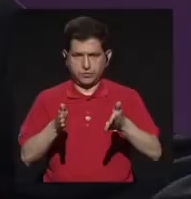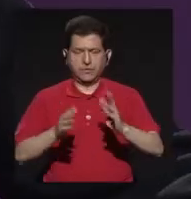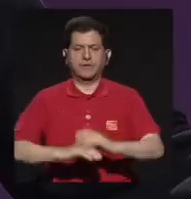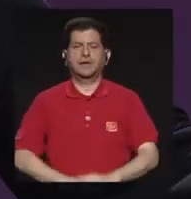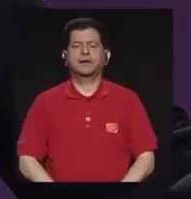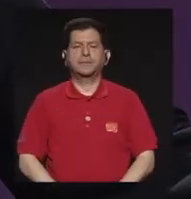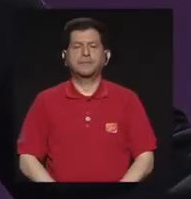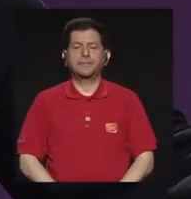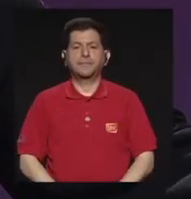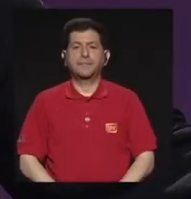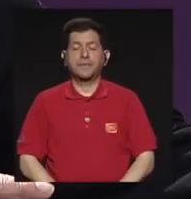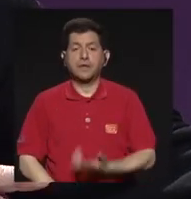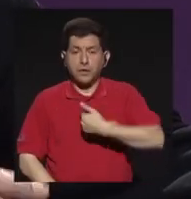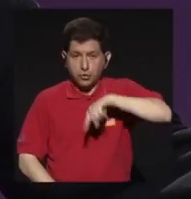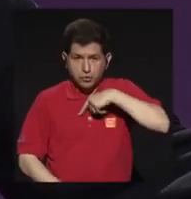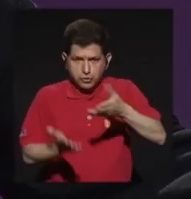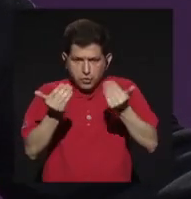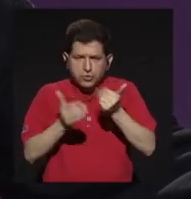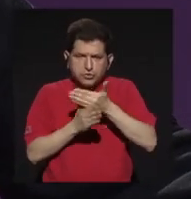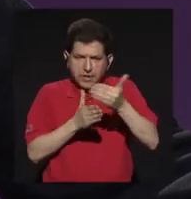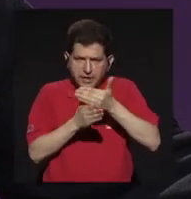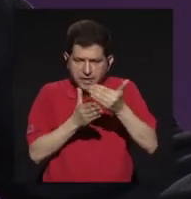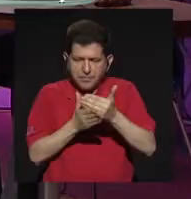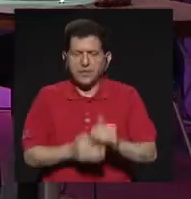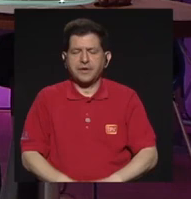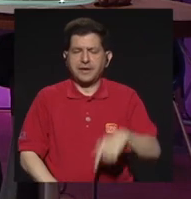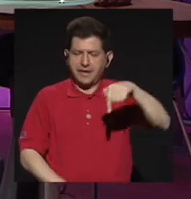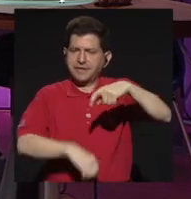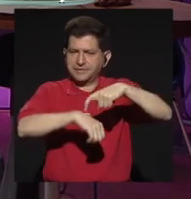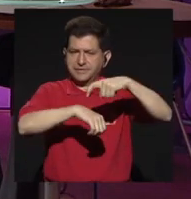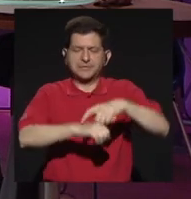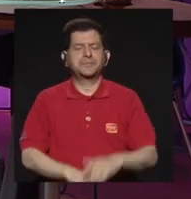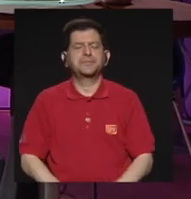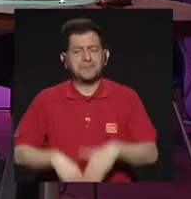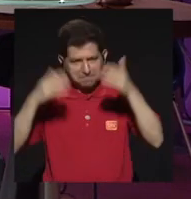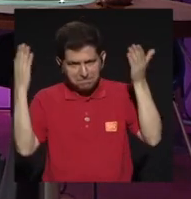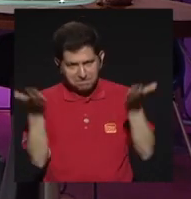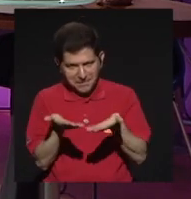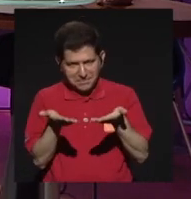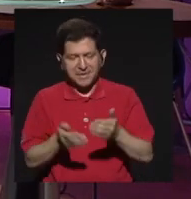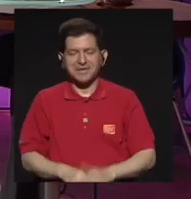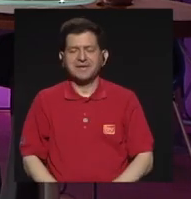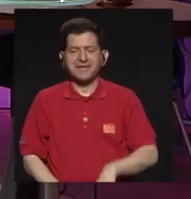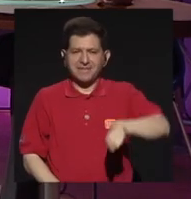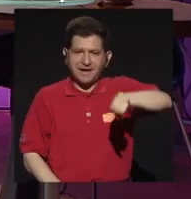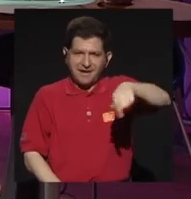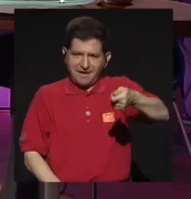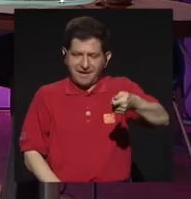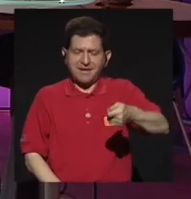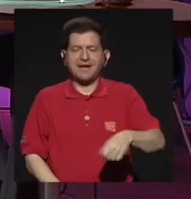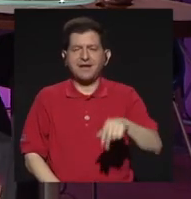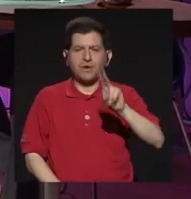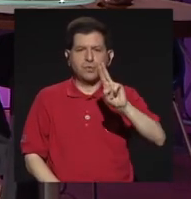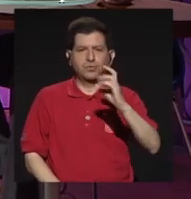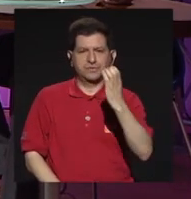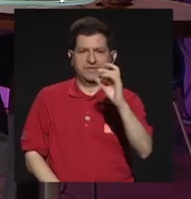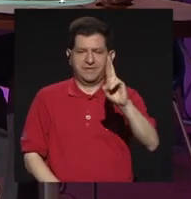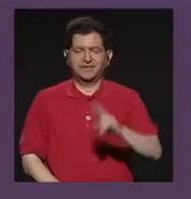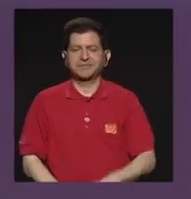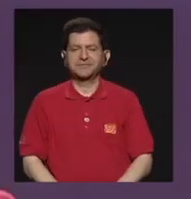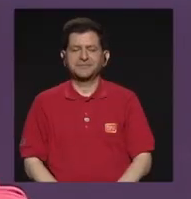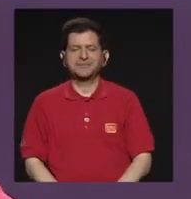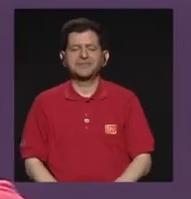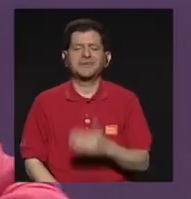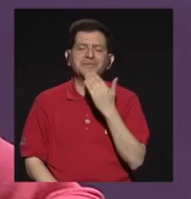con quien queremos compartir algunos momentos julio bienvenida al canal de la universidad de costa rica